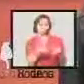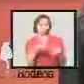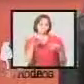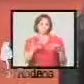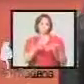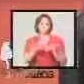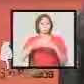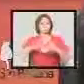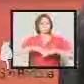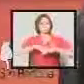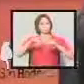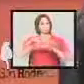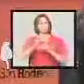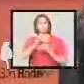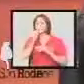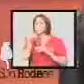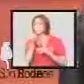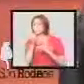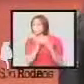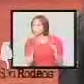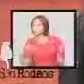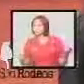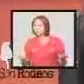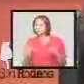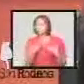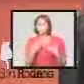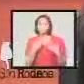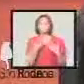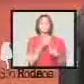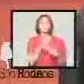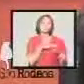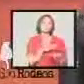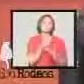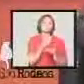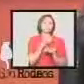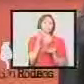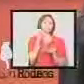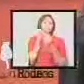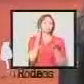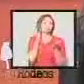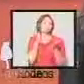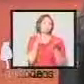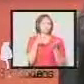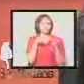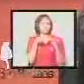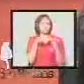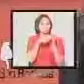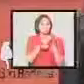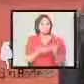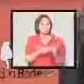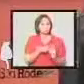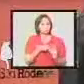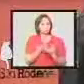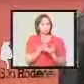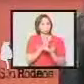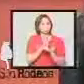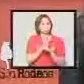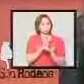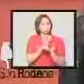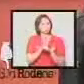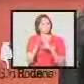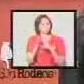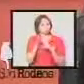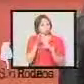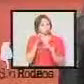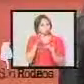también que no son sujetos de crédito comúnmente en la banca por carecer de algunos requisitos, y en el Banco Popular los atendemos con esos